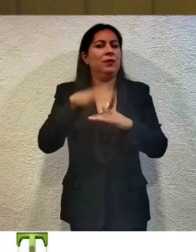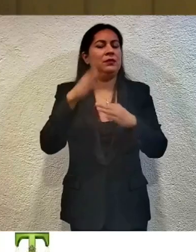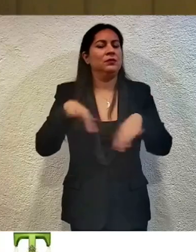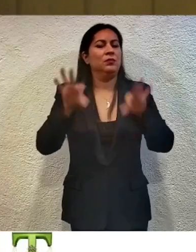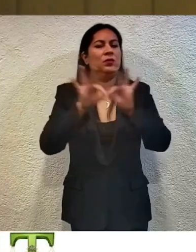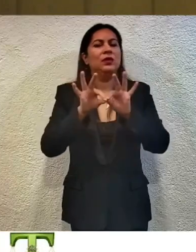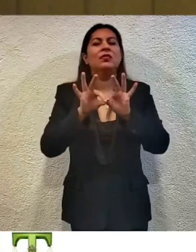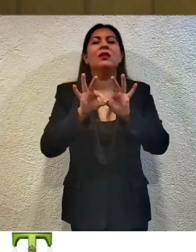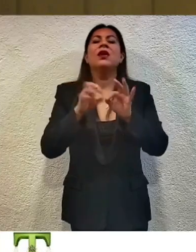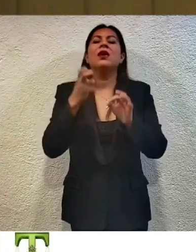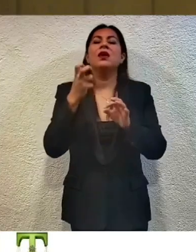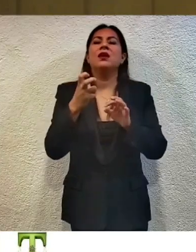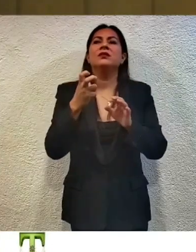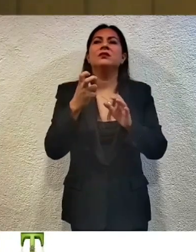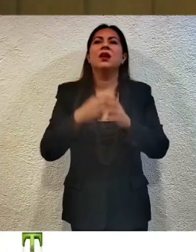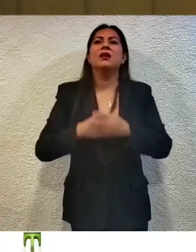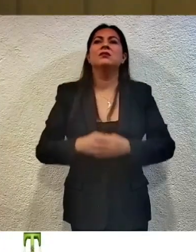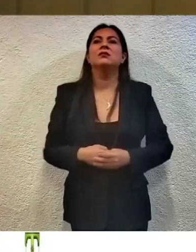en estas